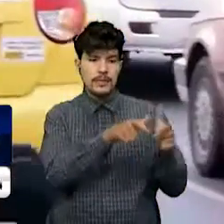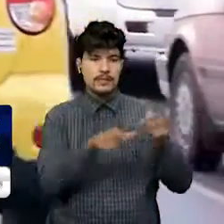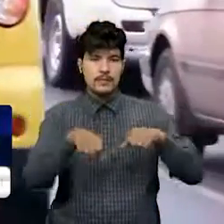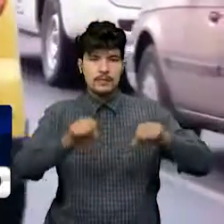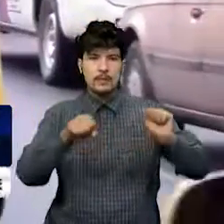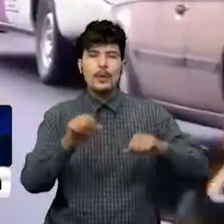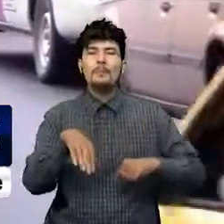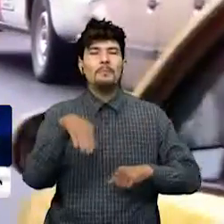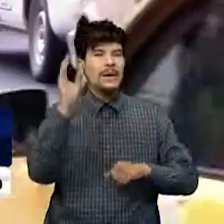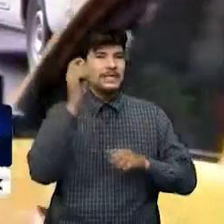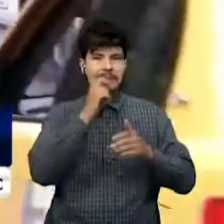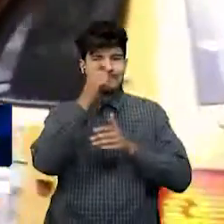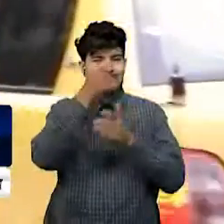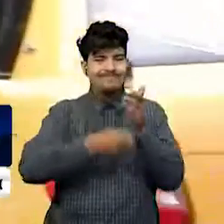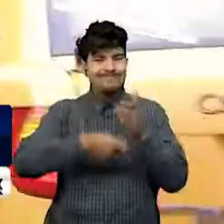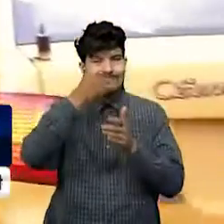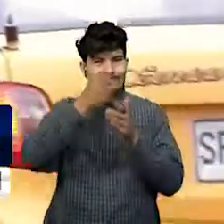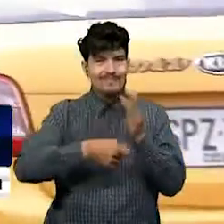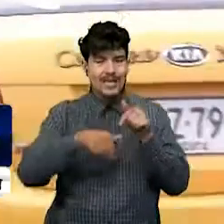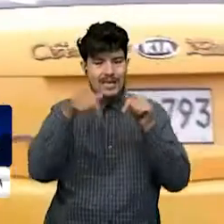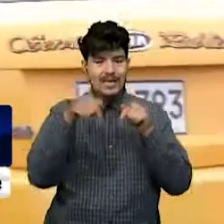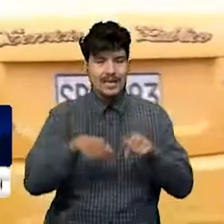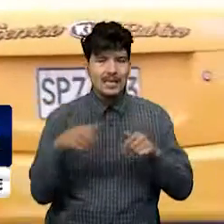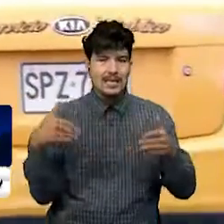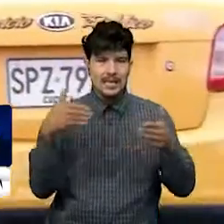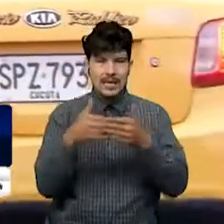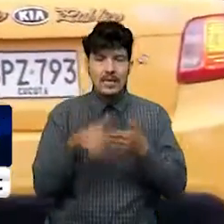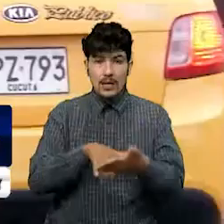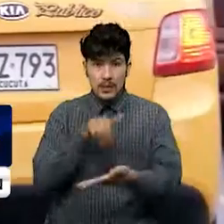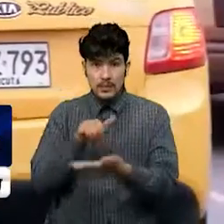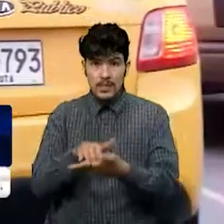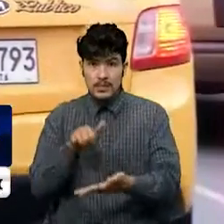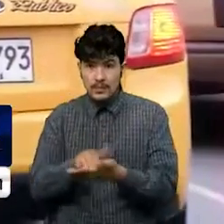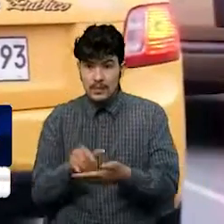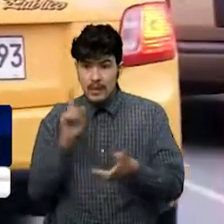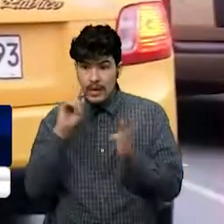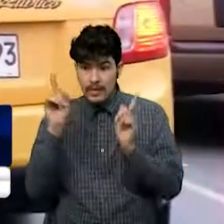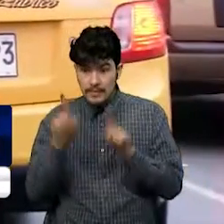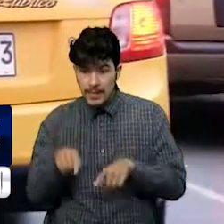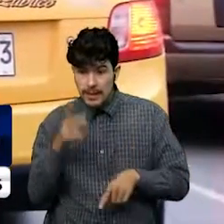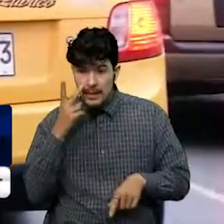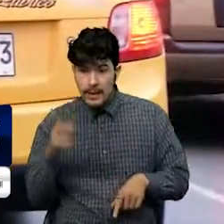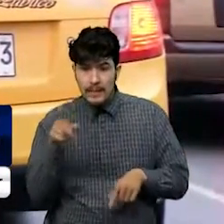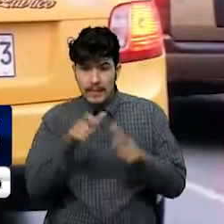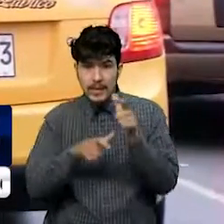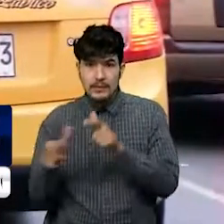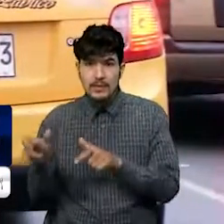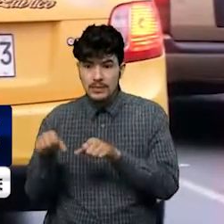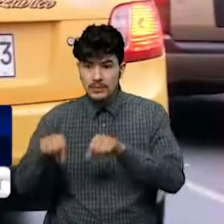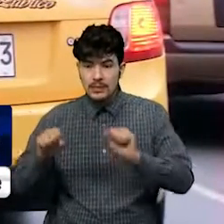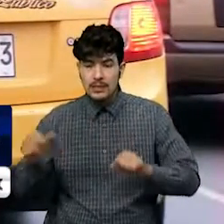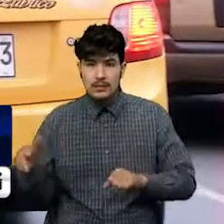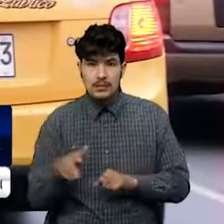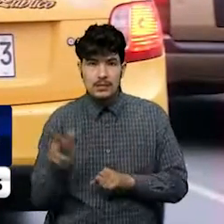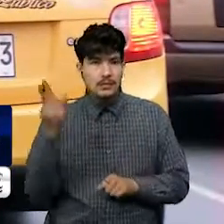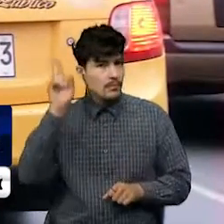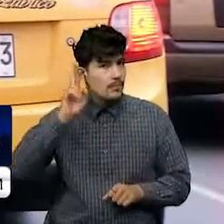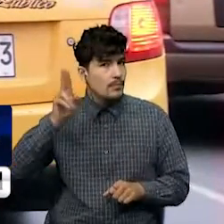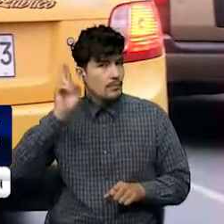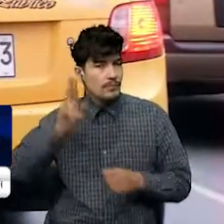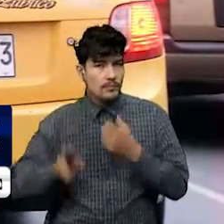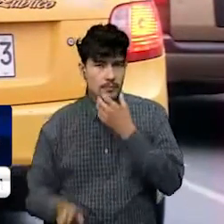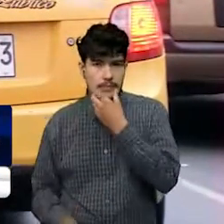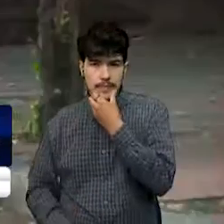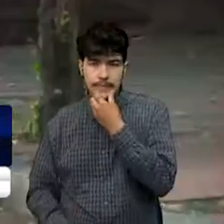siguen encabezando la lista de los más infractores, así como también se han encontrado varias personas conduciendo en la ciudad en estado de